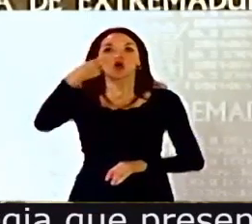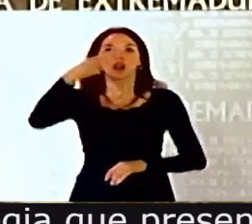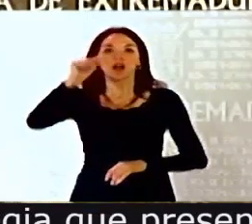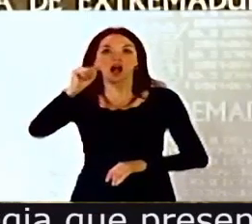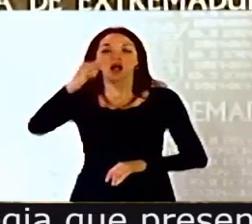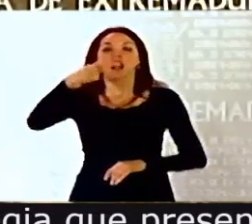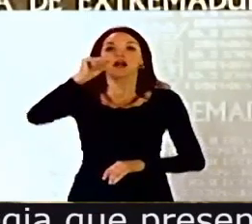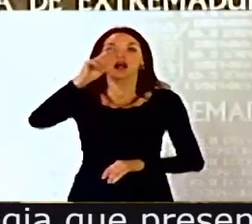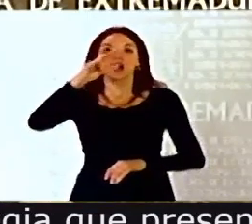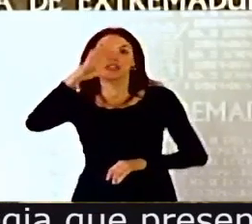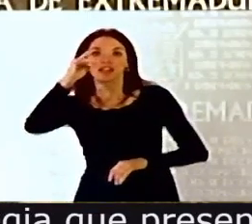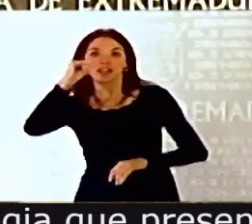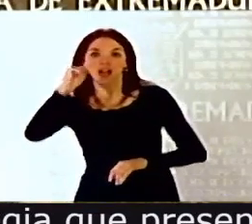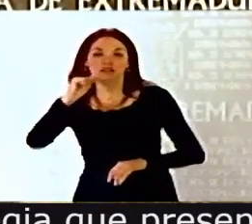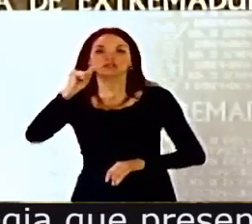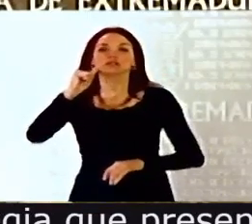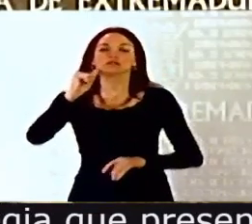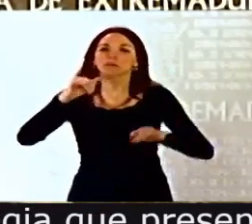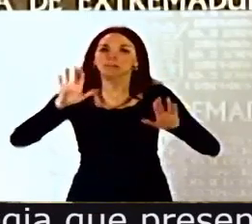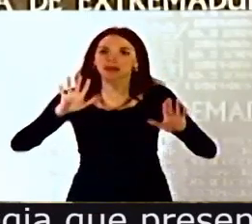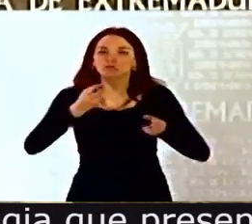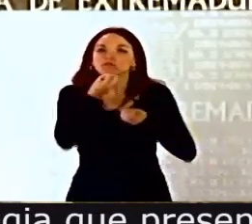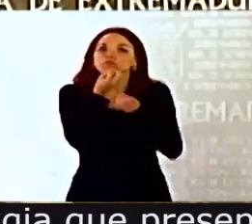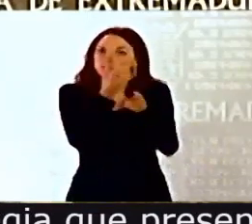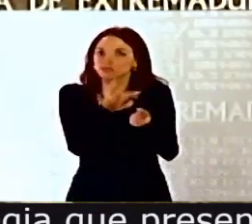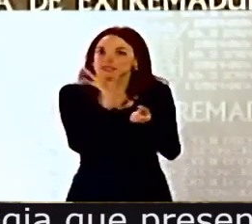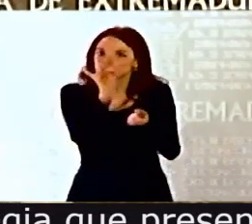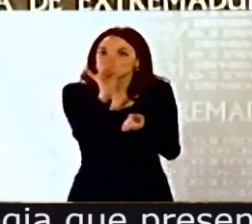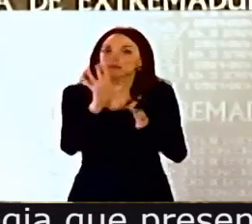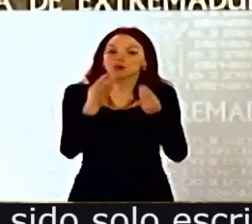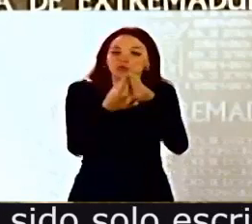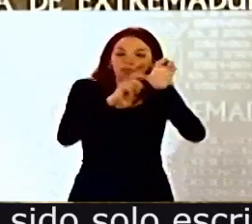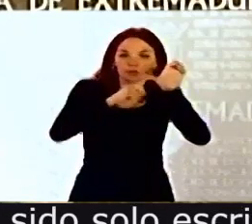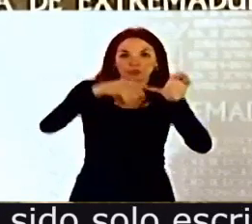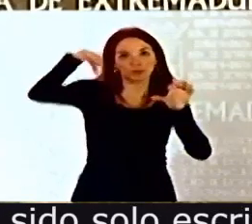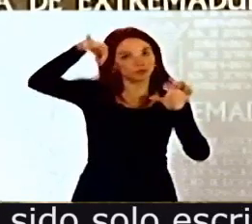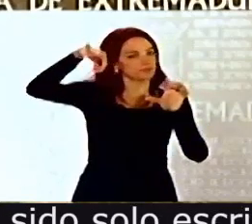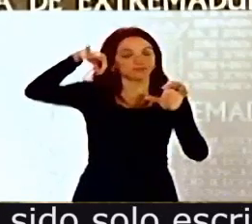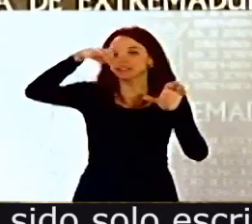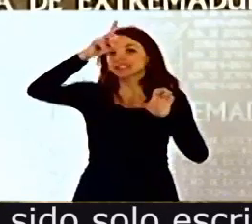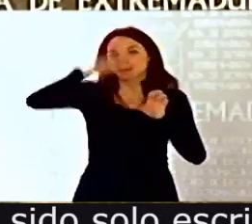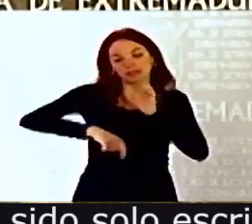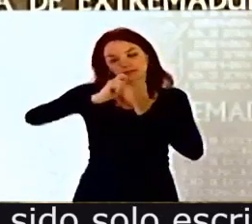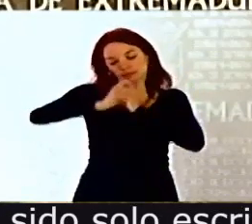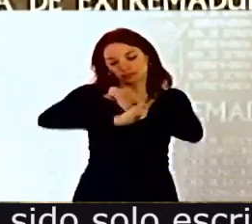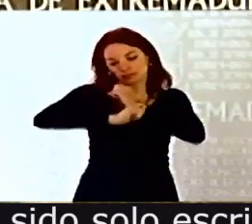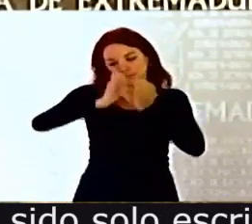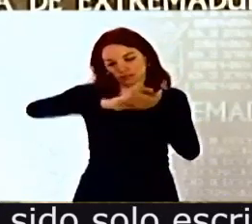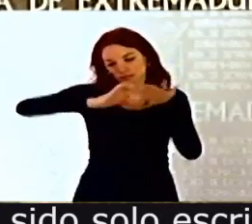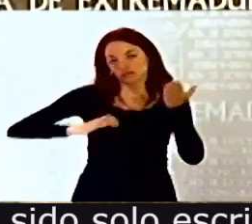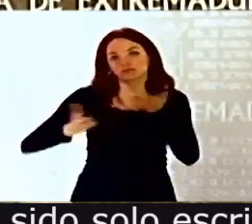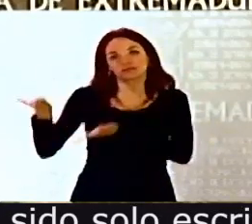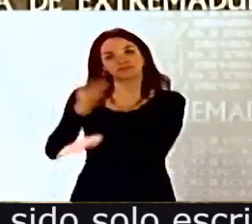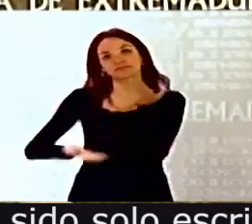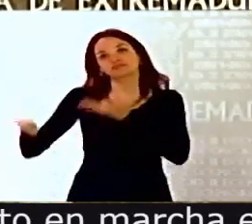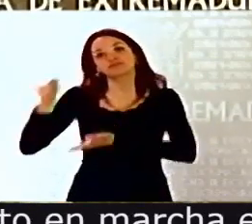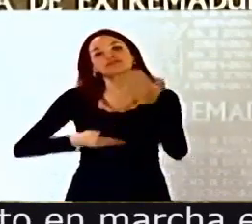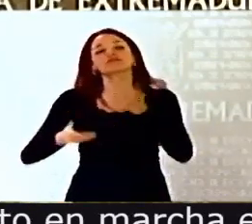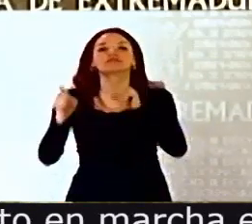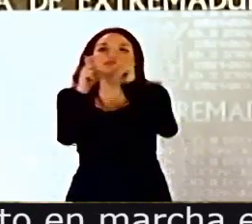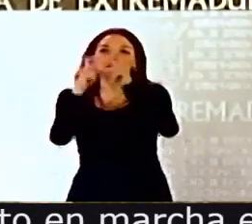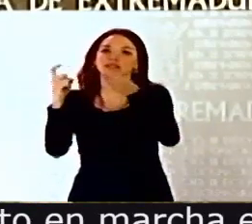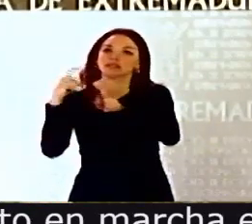solo escrita por la Junta de Extremadura, sino que hemos puesto en marcha esta estrategia y hemos escrito esta estrategia con todos los agentes que